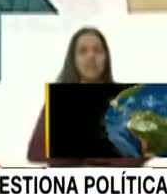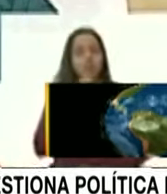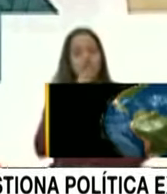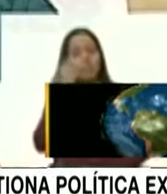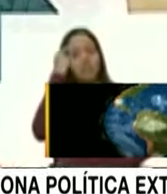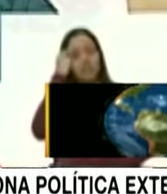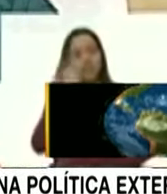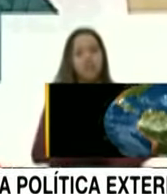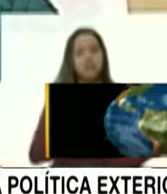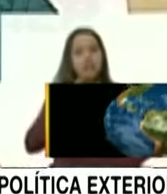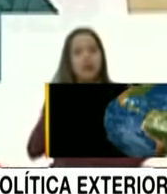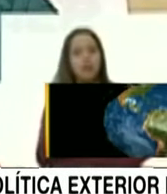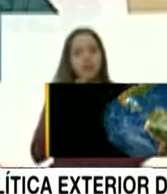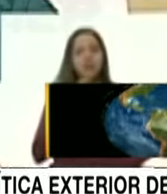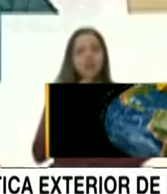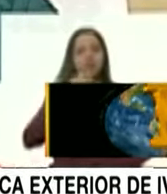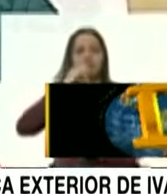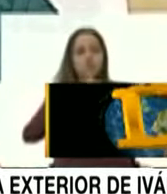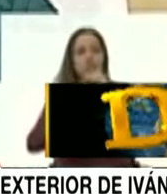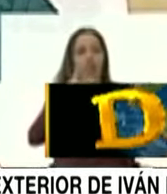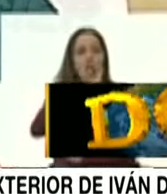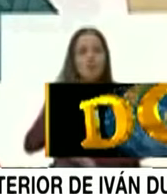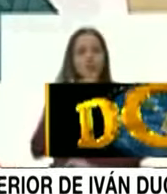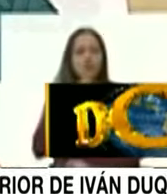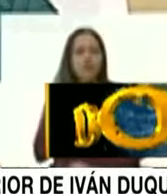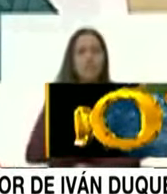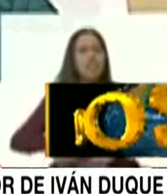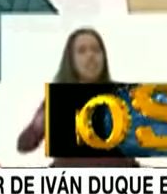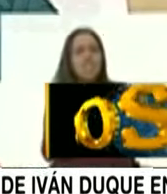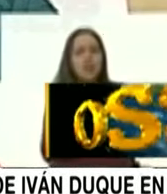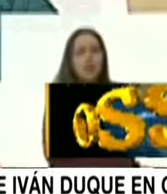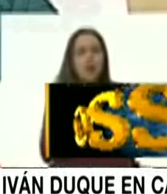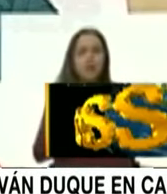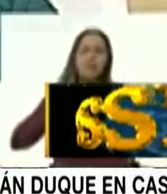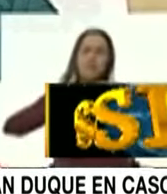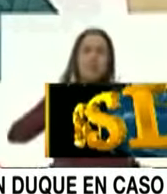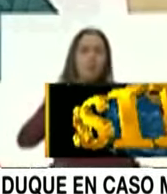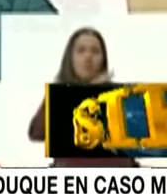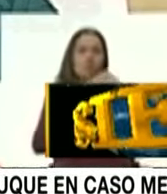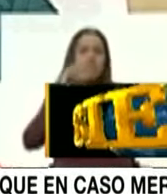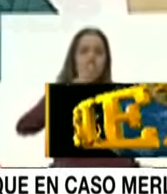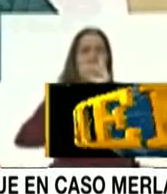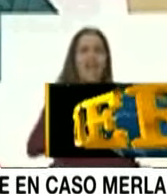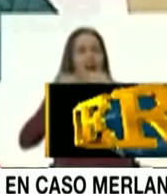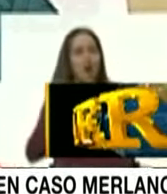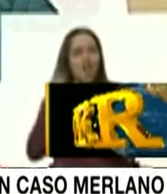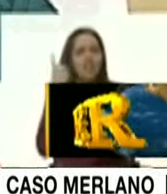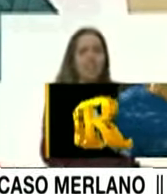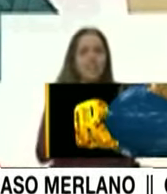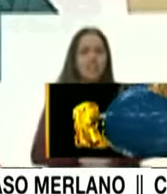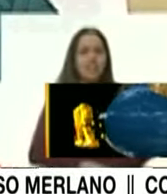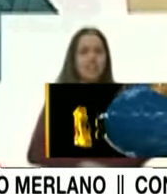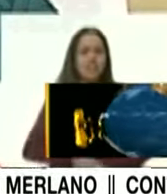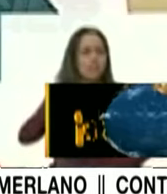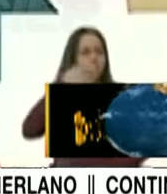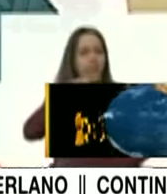judío y para pedir la misma indignación de la comunidad internacional, de la hipócrita